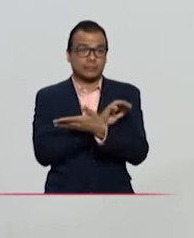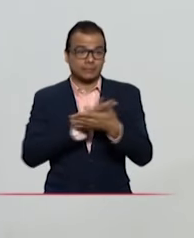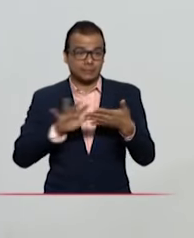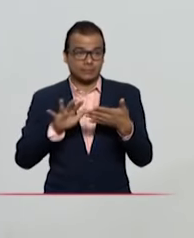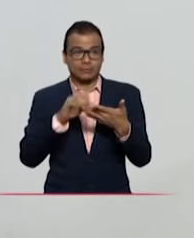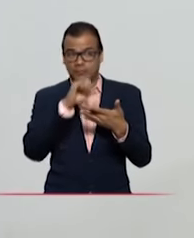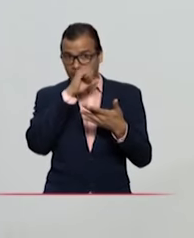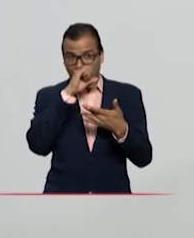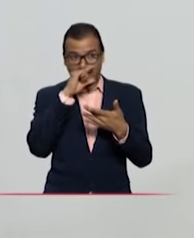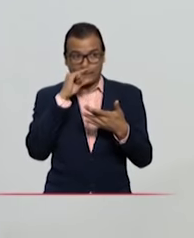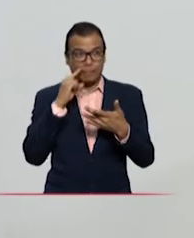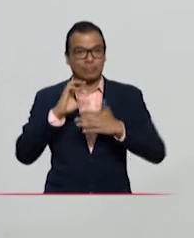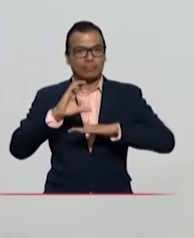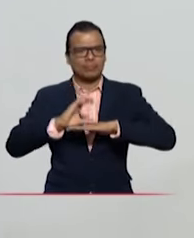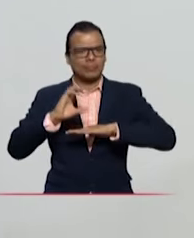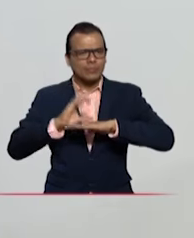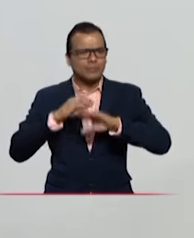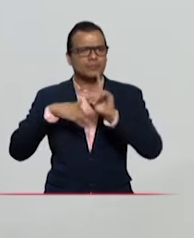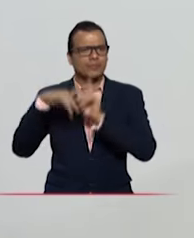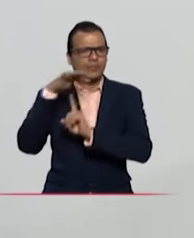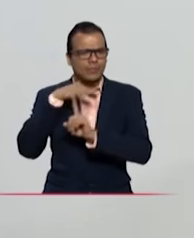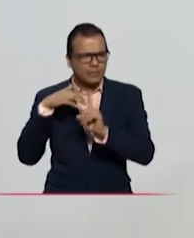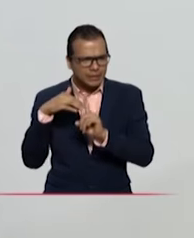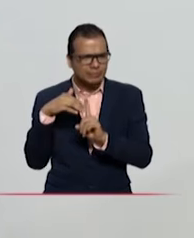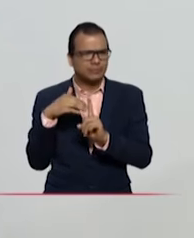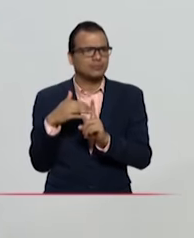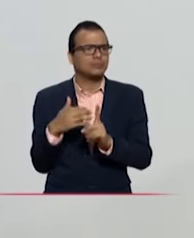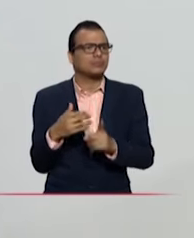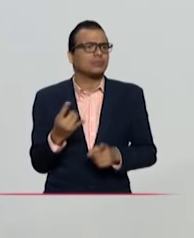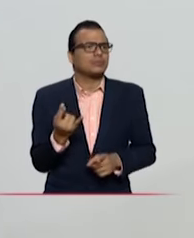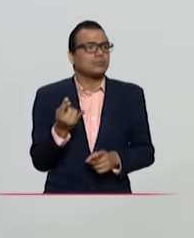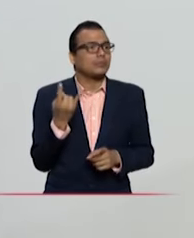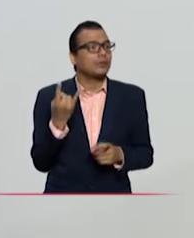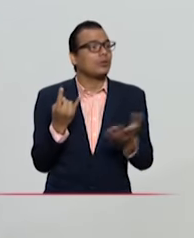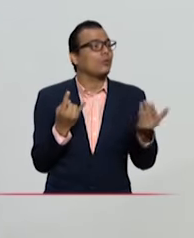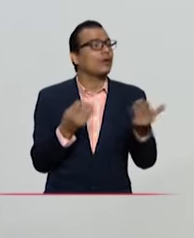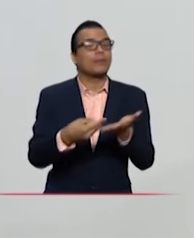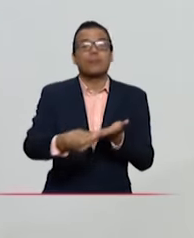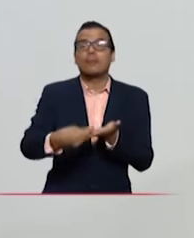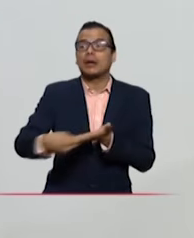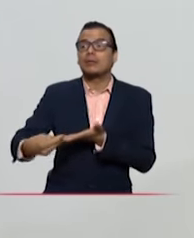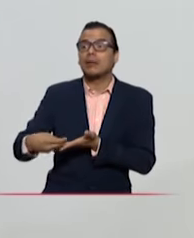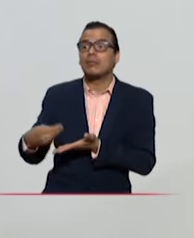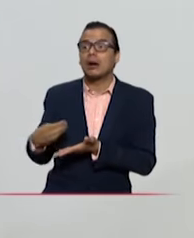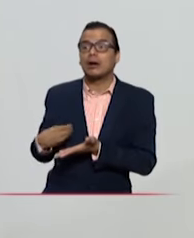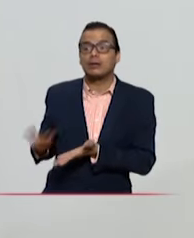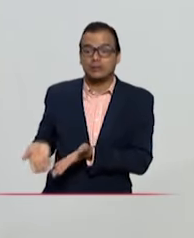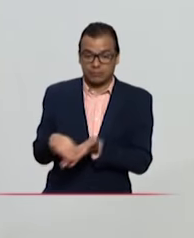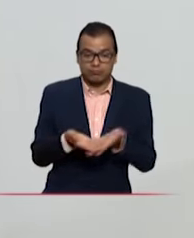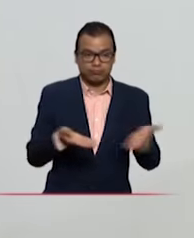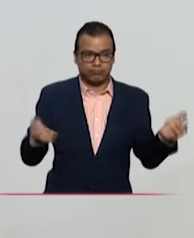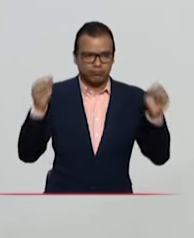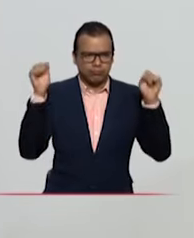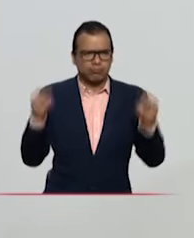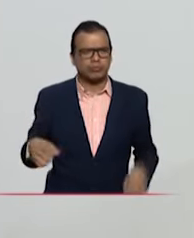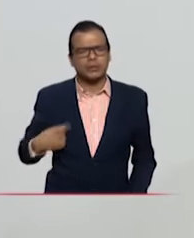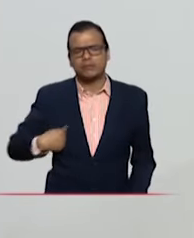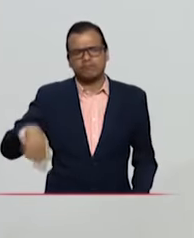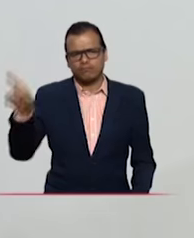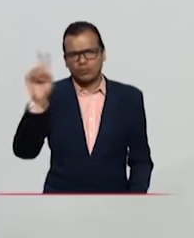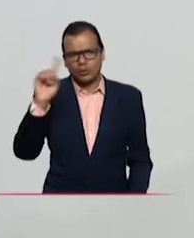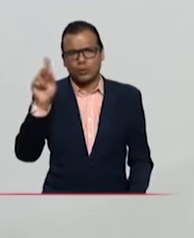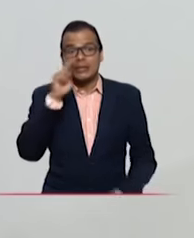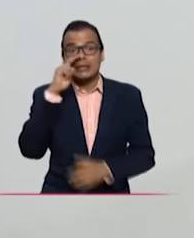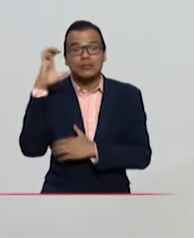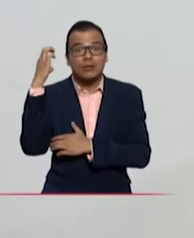supuesto tampoco la CBC cobró algún centavo o algún valor por el stand donde ellos van a estar. y van a conocer los negocios verdes de todos los